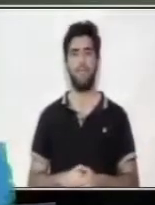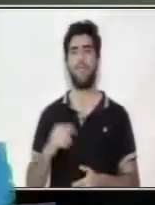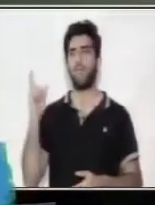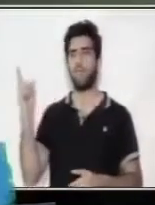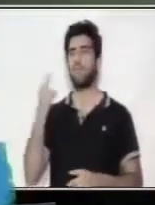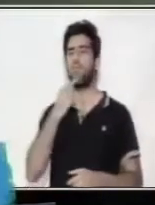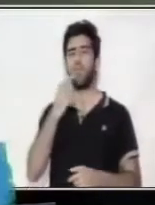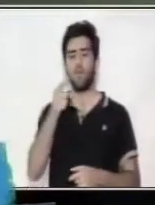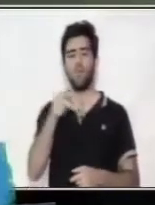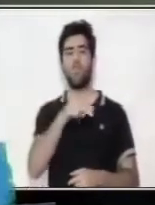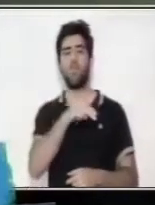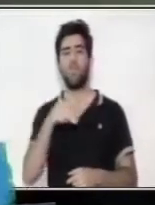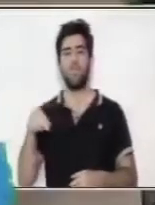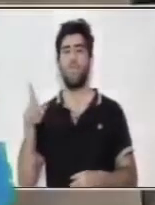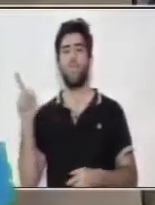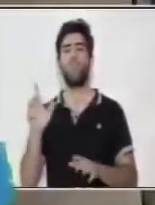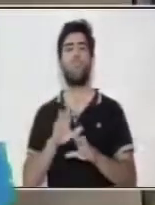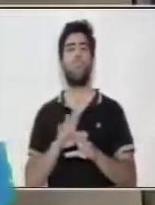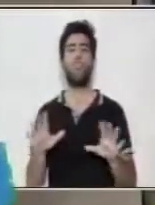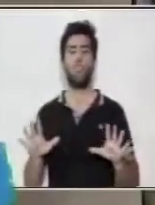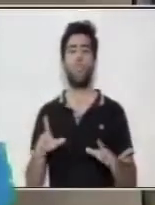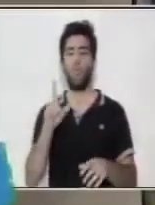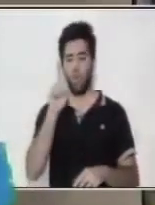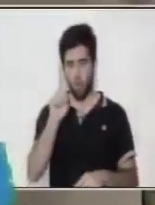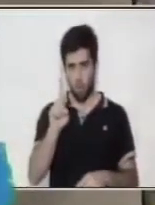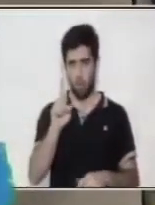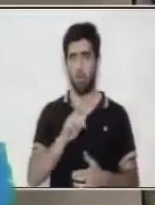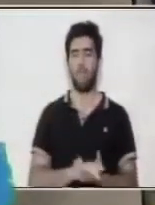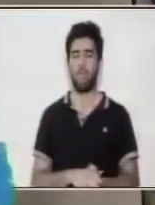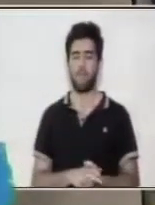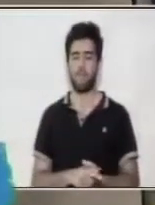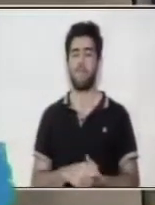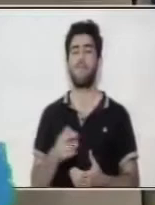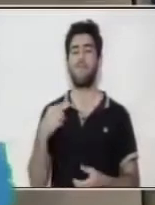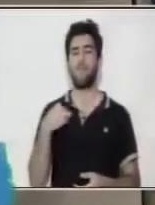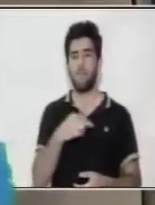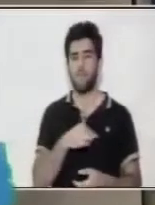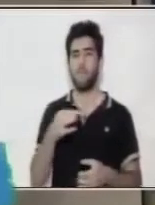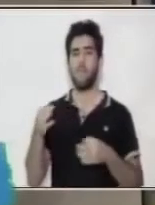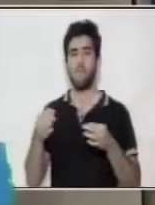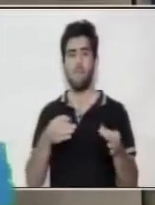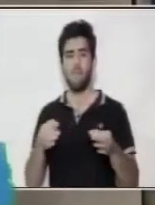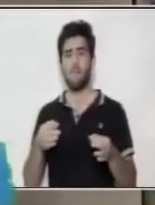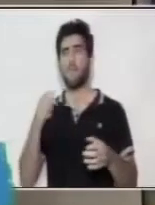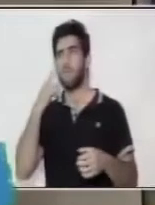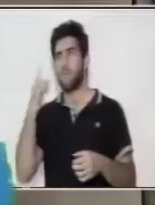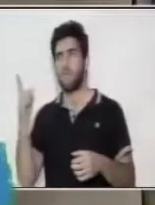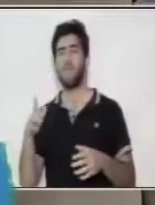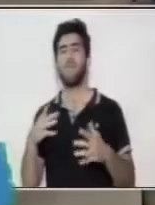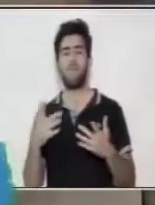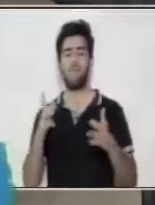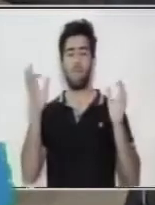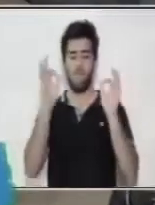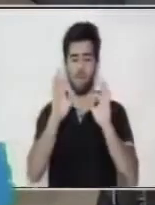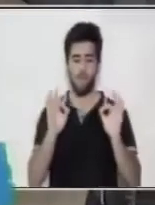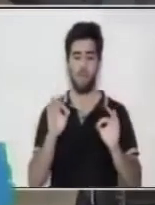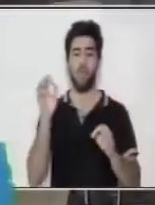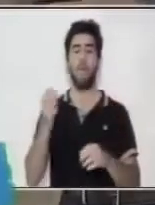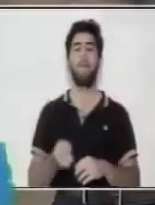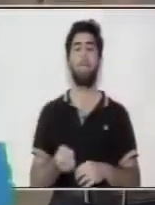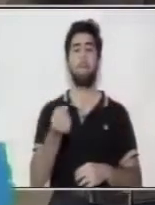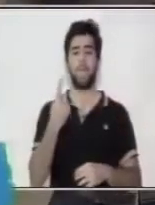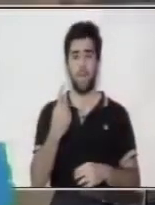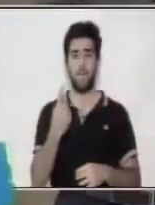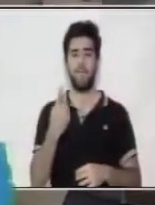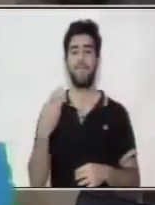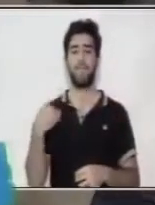su nombre, ¿verdad? Que solamente va a ser de uno. Y vamos a poderlo definir como la que está formada con un solo miembro